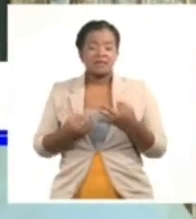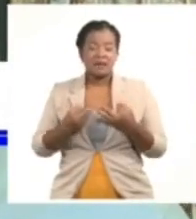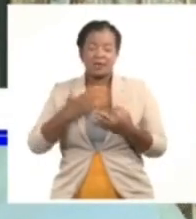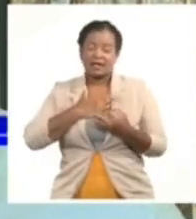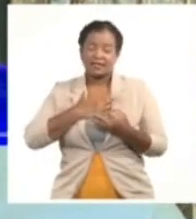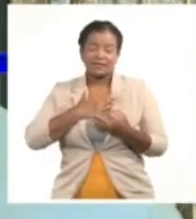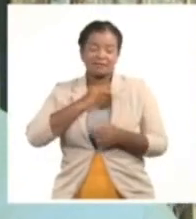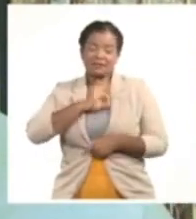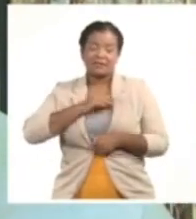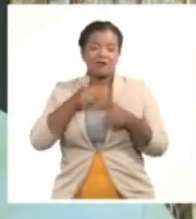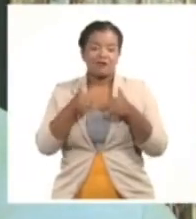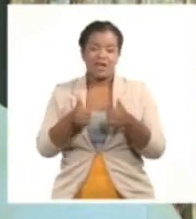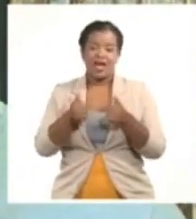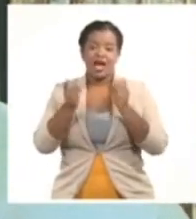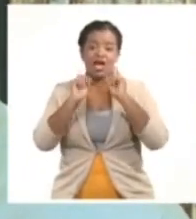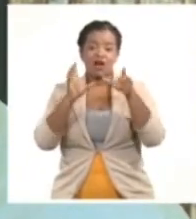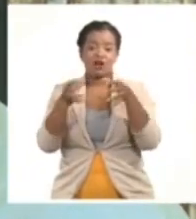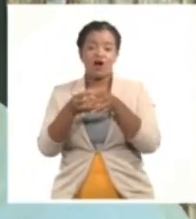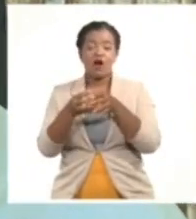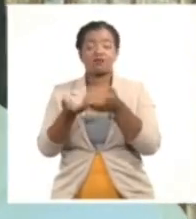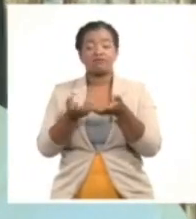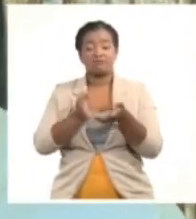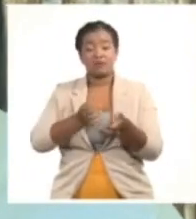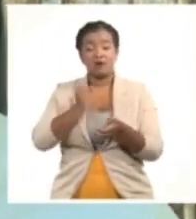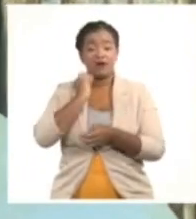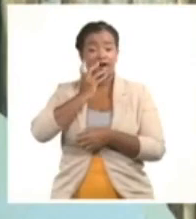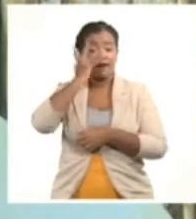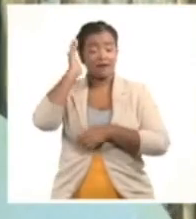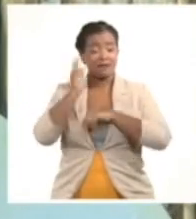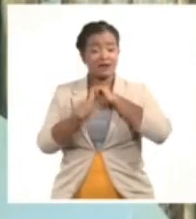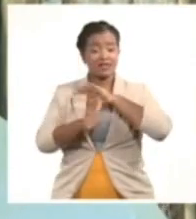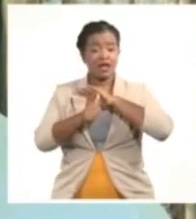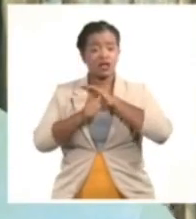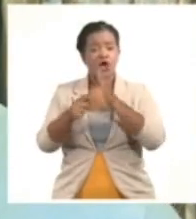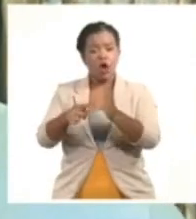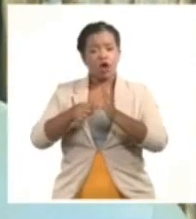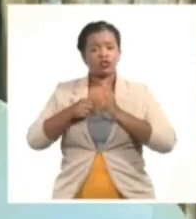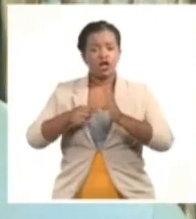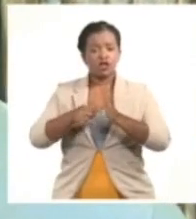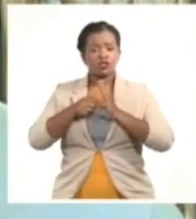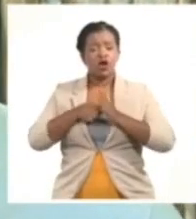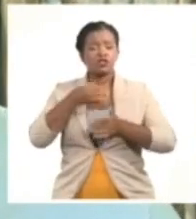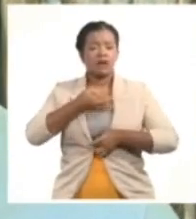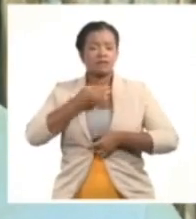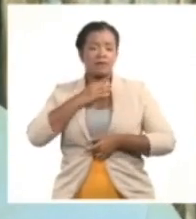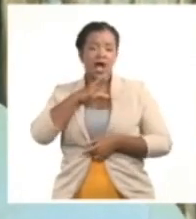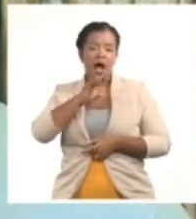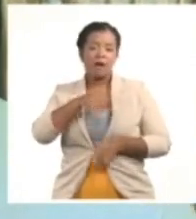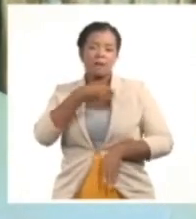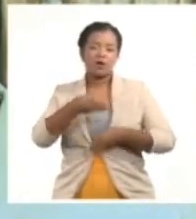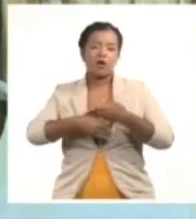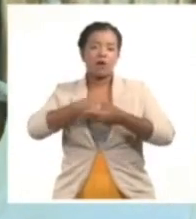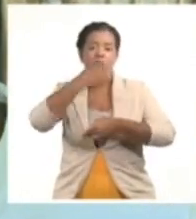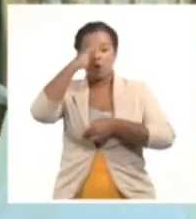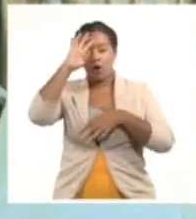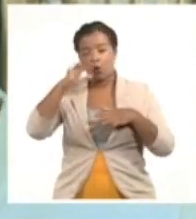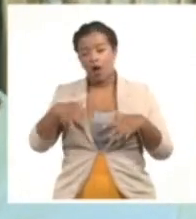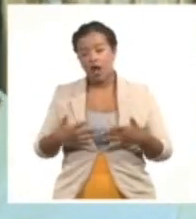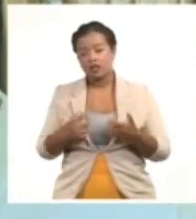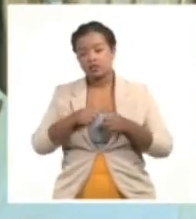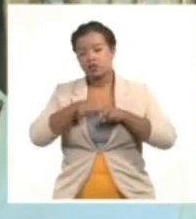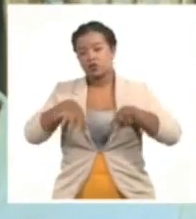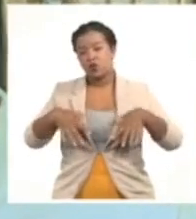presidente lo que nos dice los consejos que nos da siempre nos actualiza la situación del país es importante porque aunque lo veamos en el